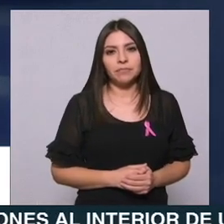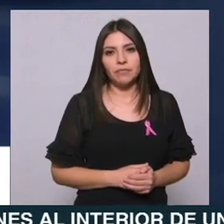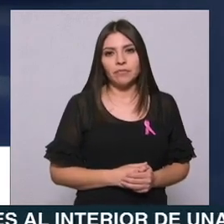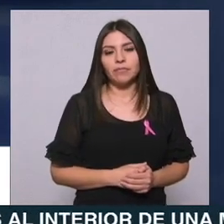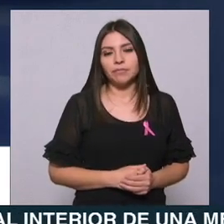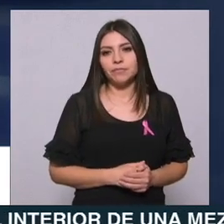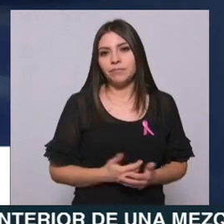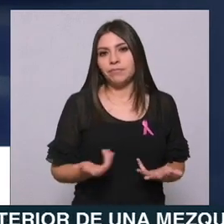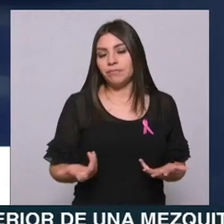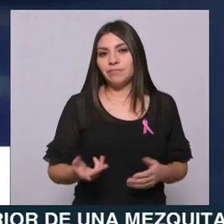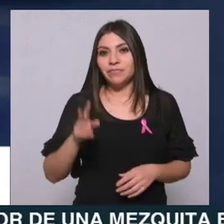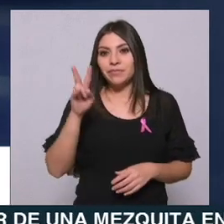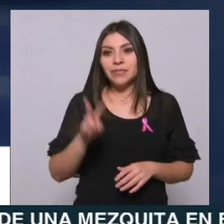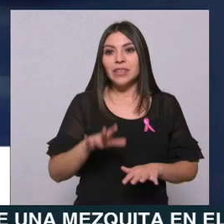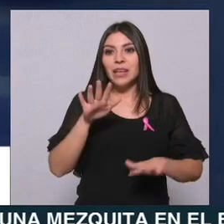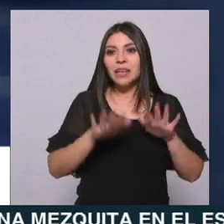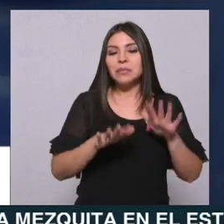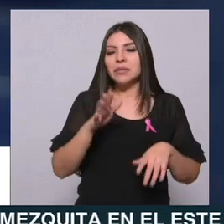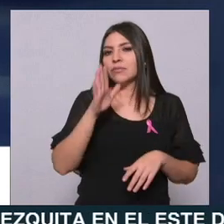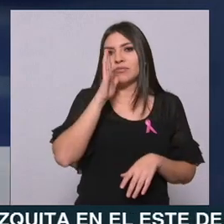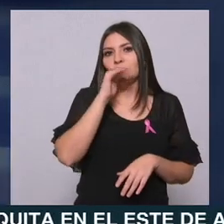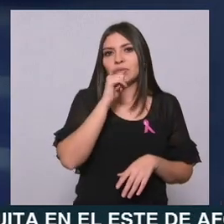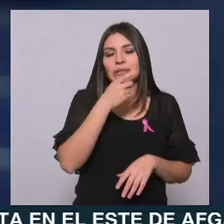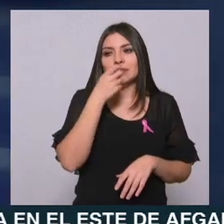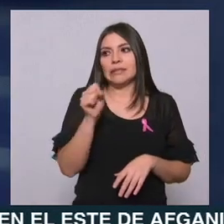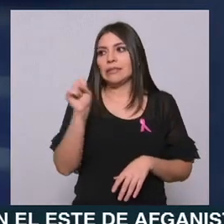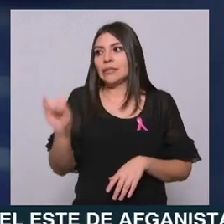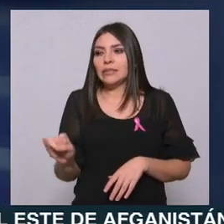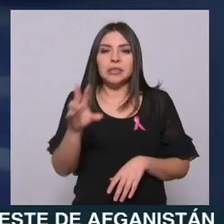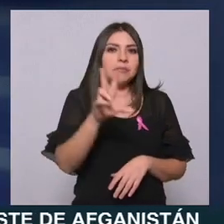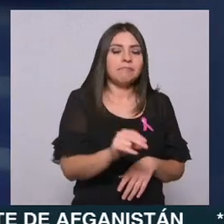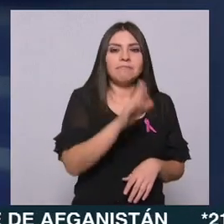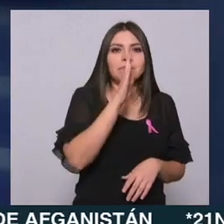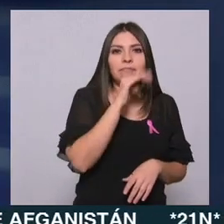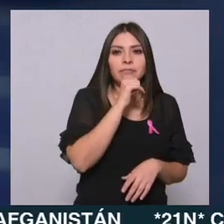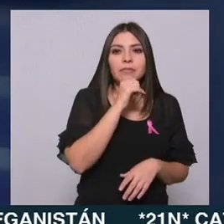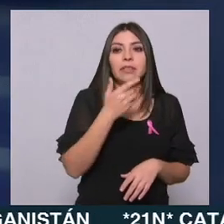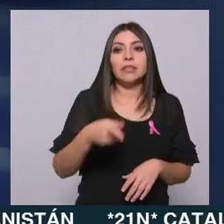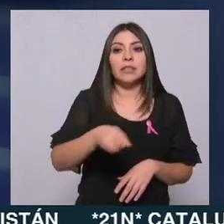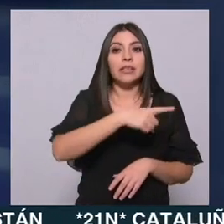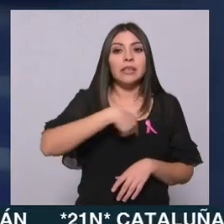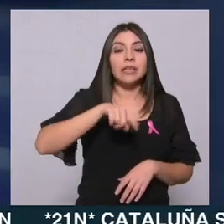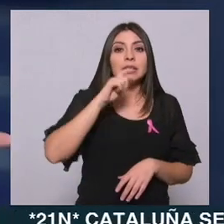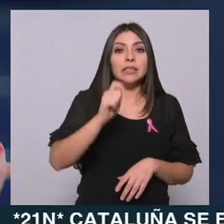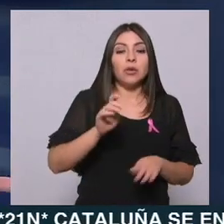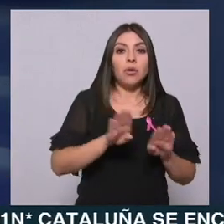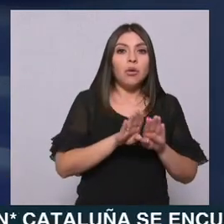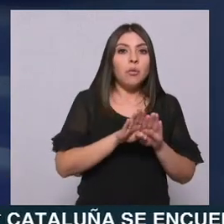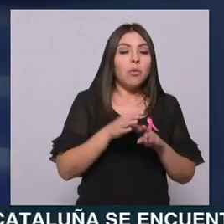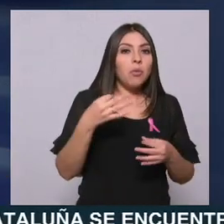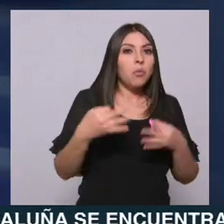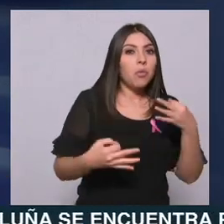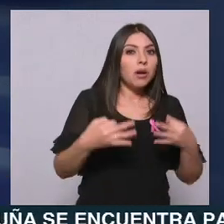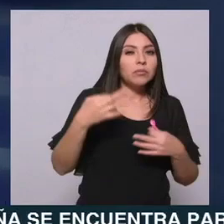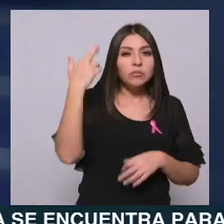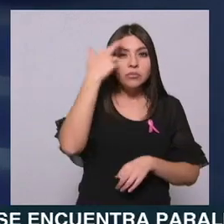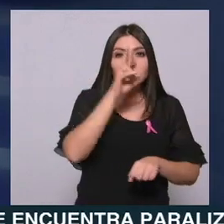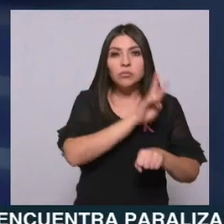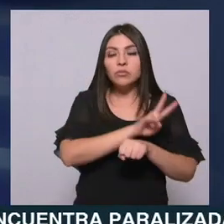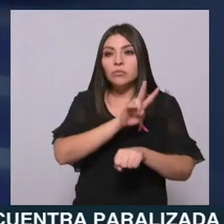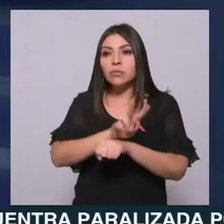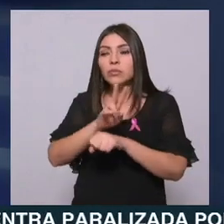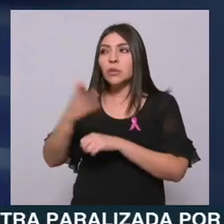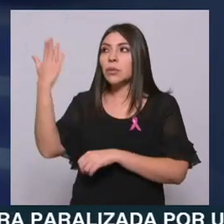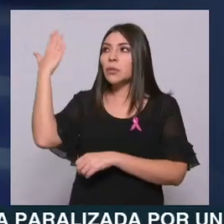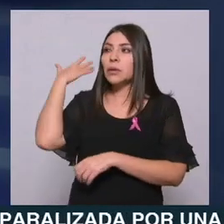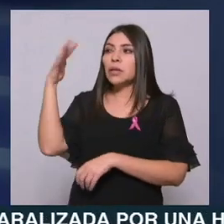Y entonces, digamos, volvemos a lo mismo, que es... No somos jueces para calificar lo que pasó hace 500 años diciendo que